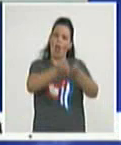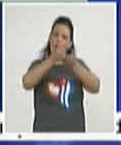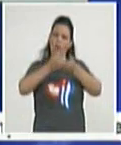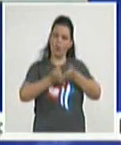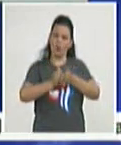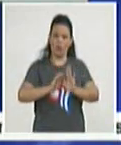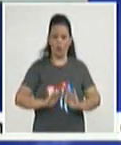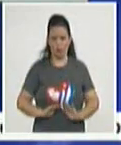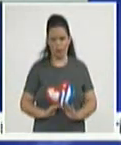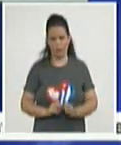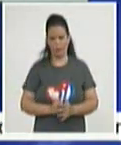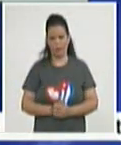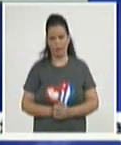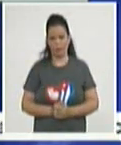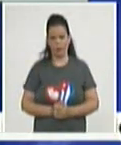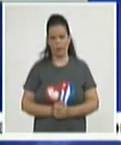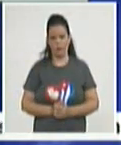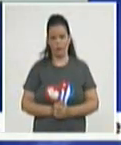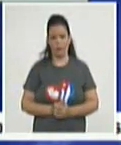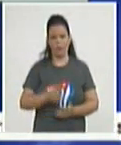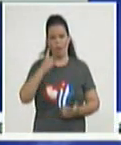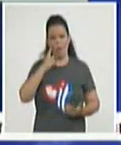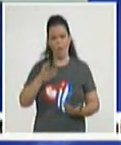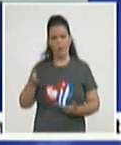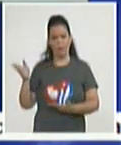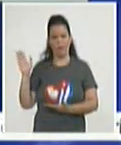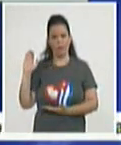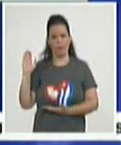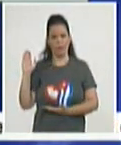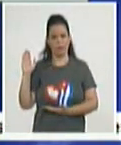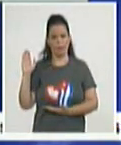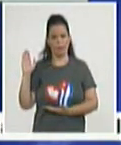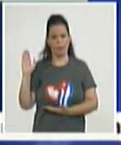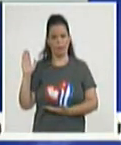tienen ustedes ya el